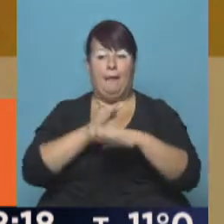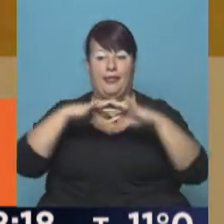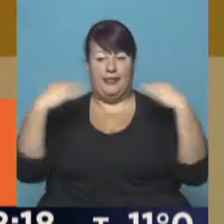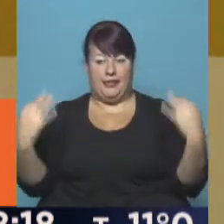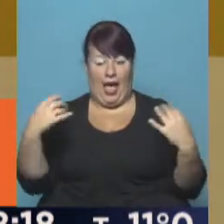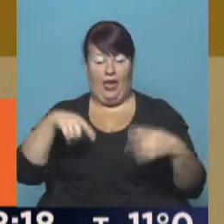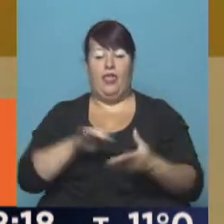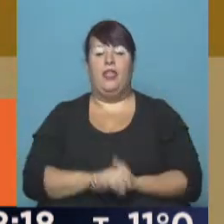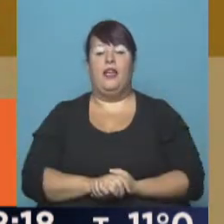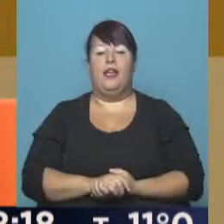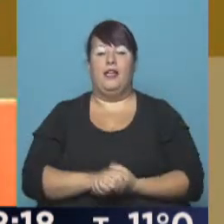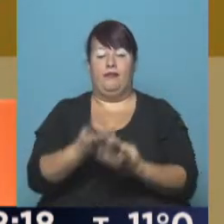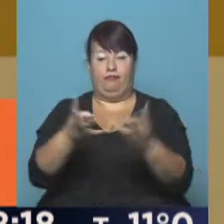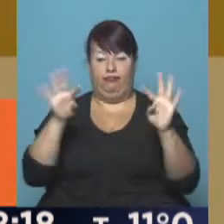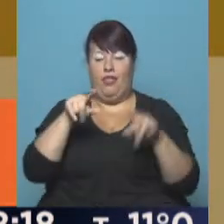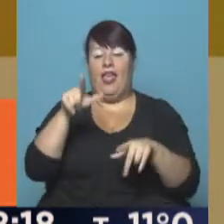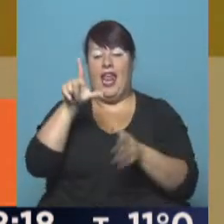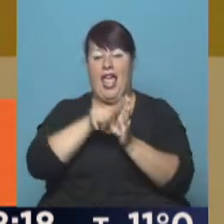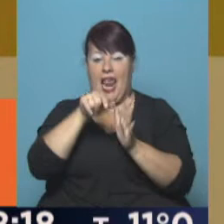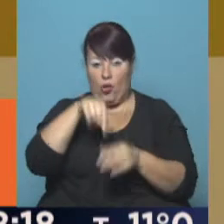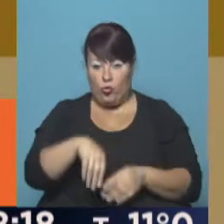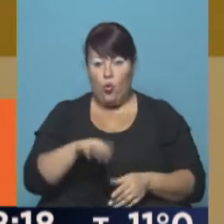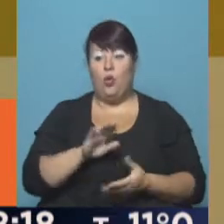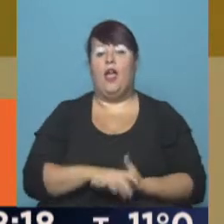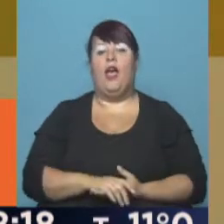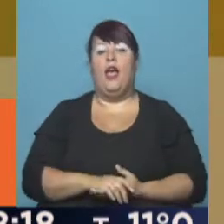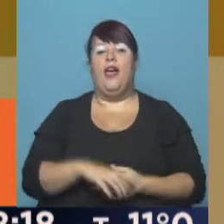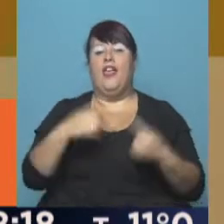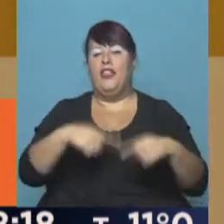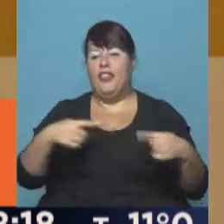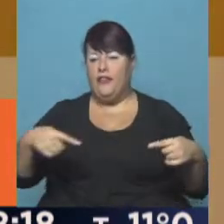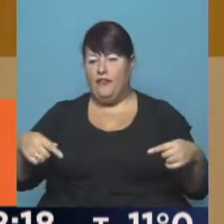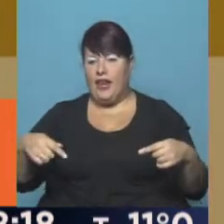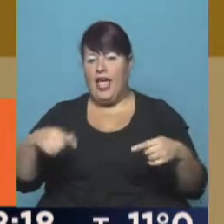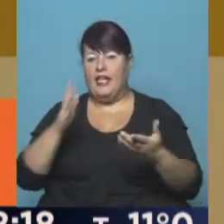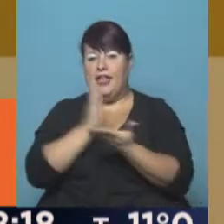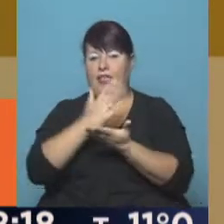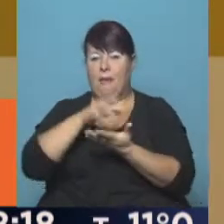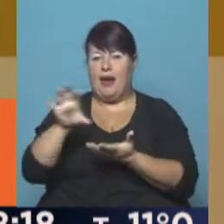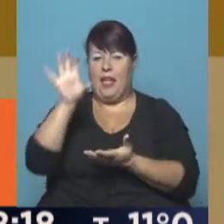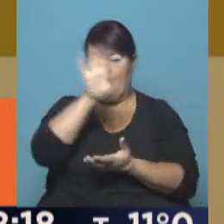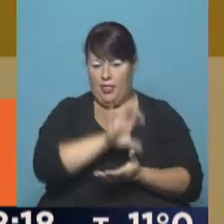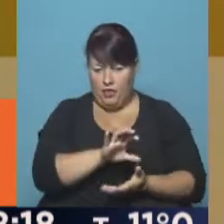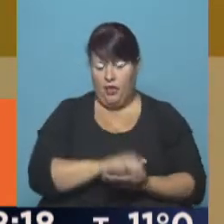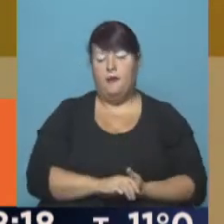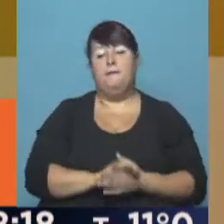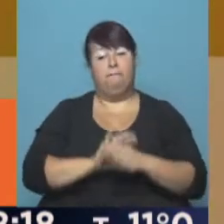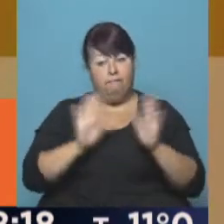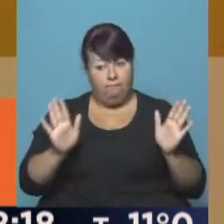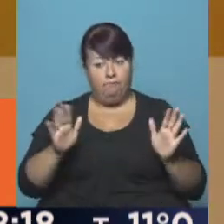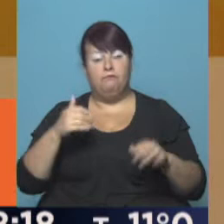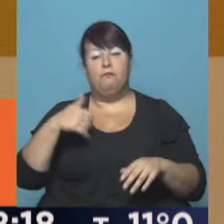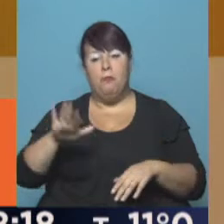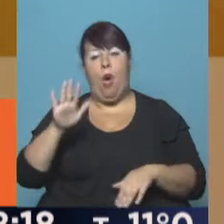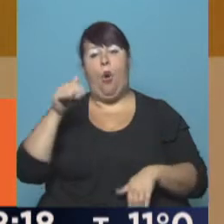de nuestra banca de las bancas de la legislatura en distintos departamentos del interior así que bueno va a ser